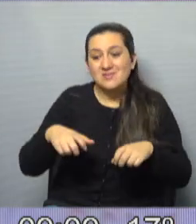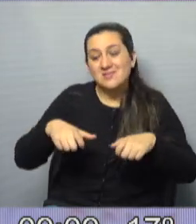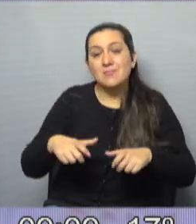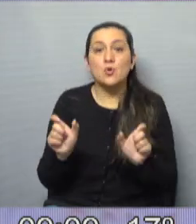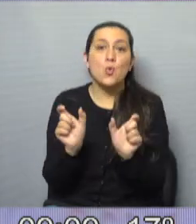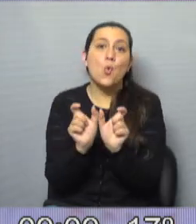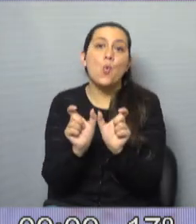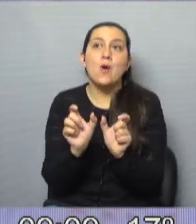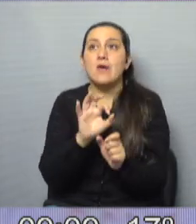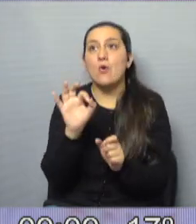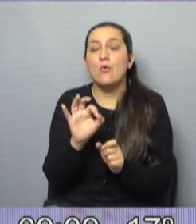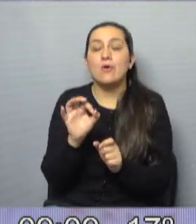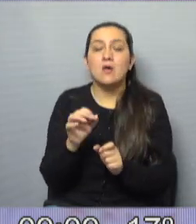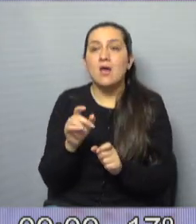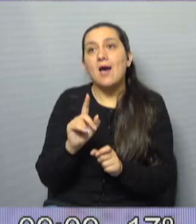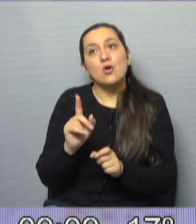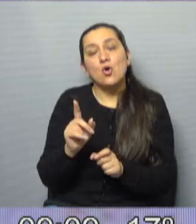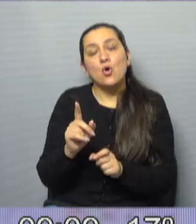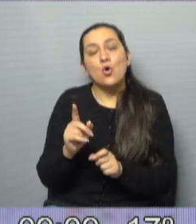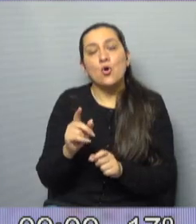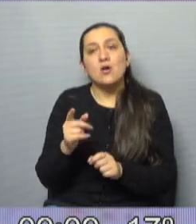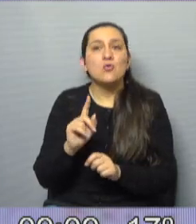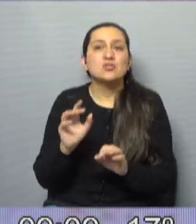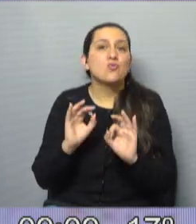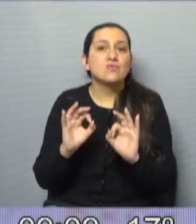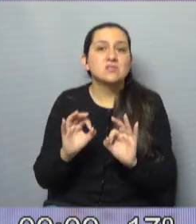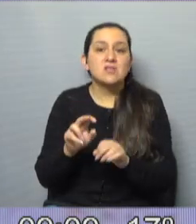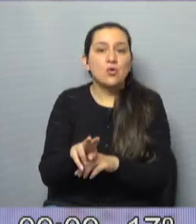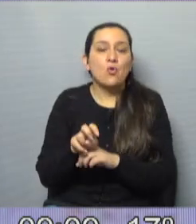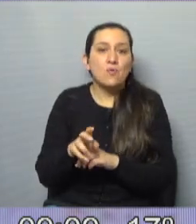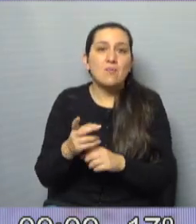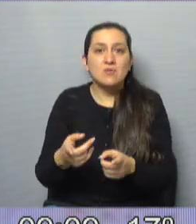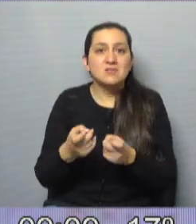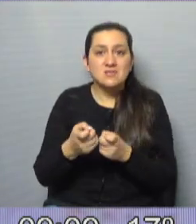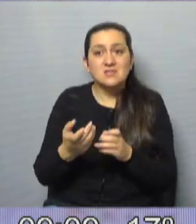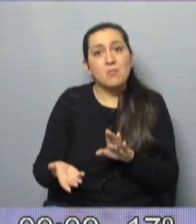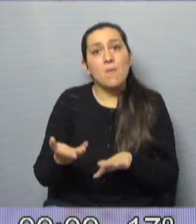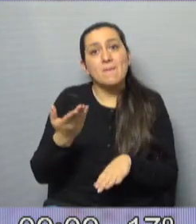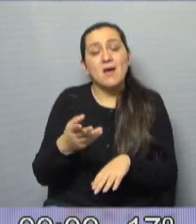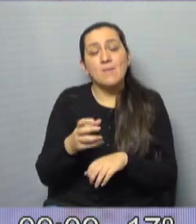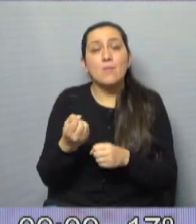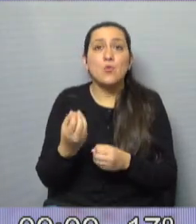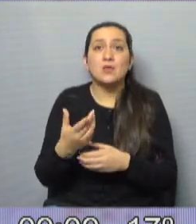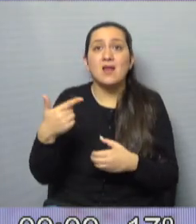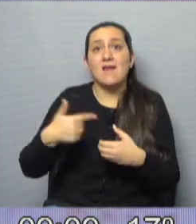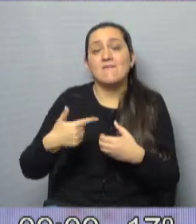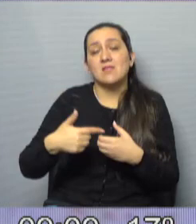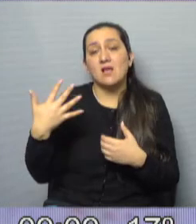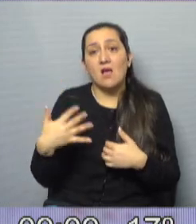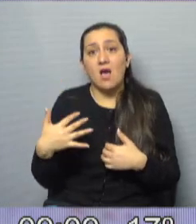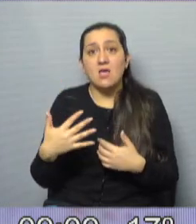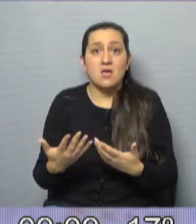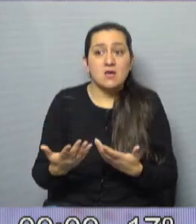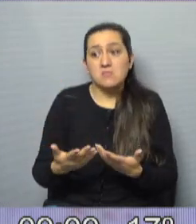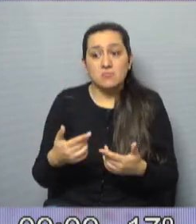decirle, che, mirá que las tarifas no nos dan, los números no cierran, tenemos incremento de combustible, de leyes sociales y nos estamos fundiendo.